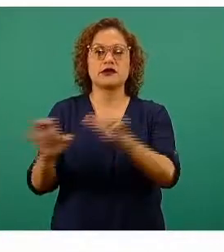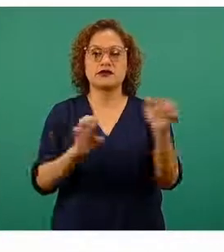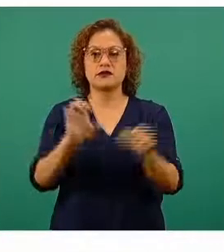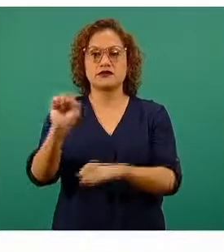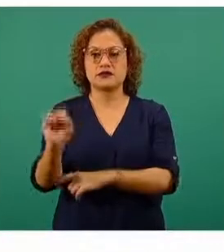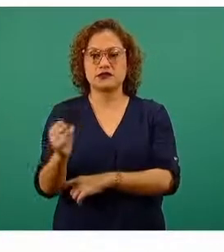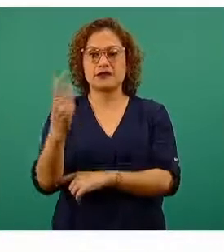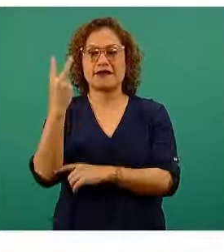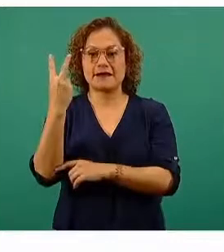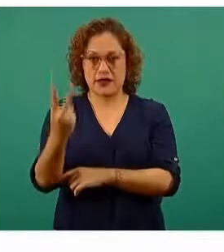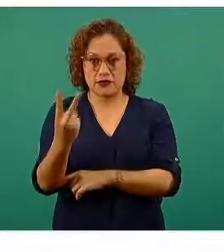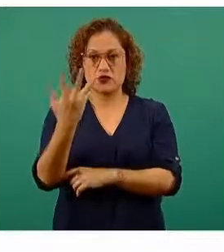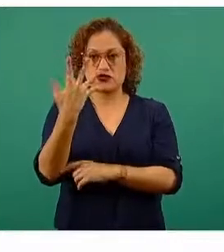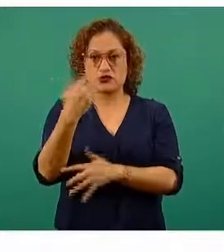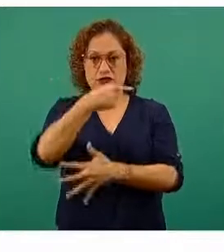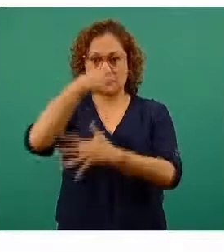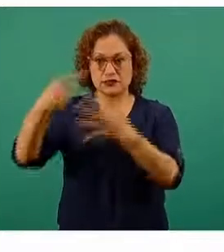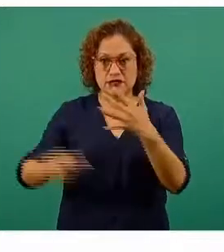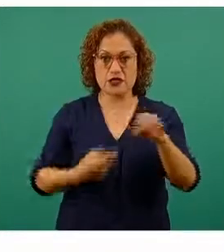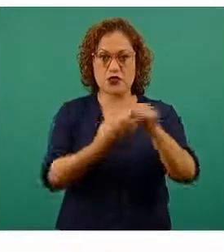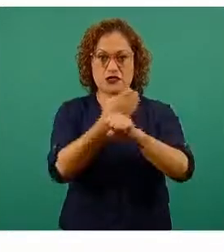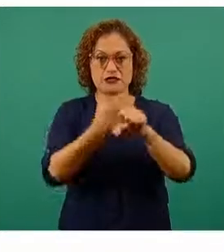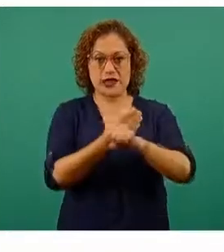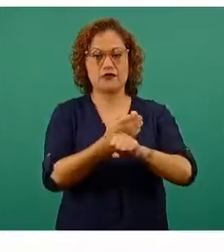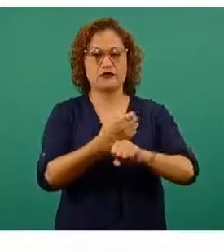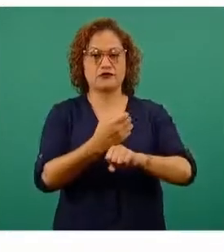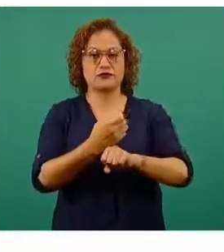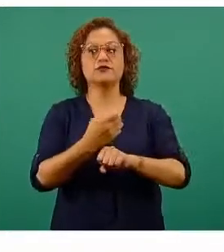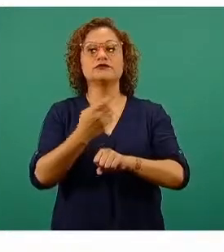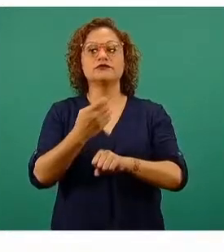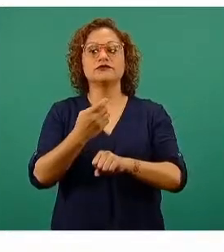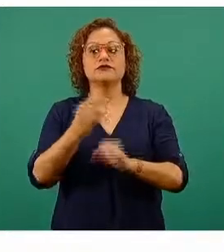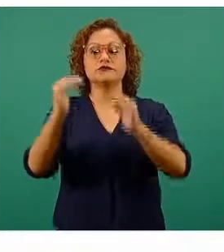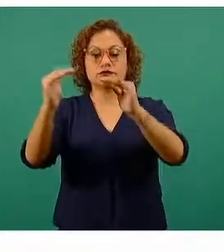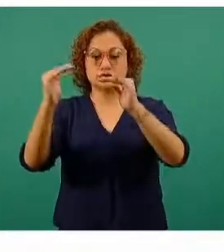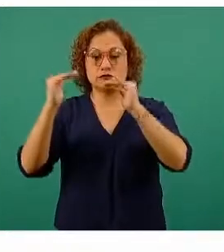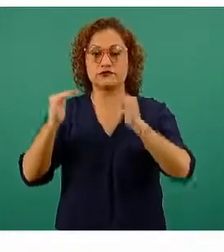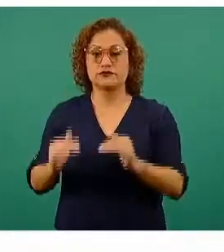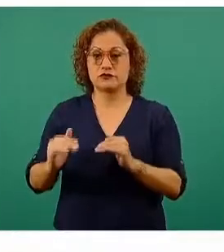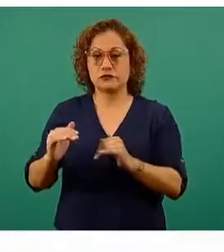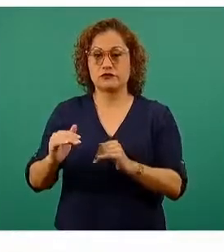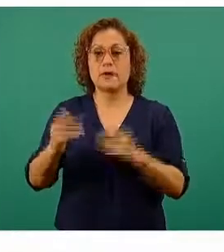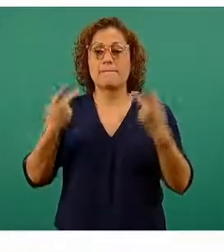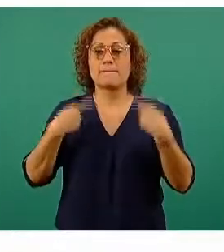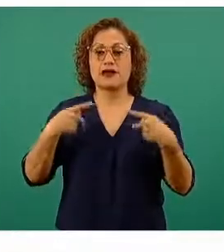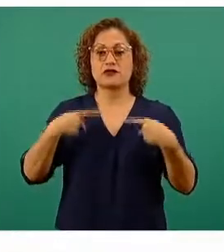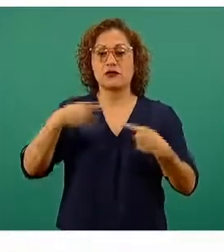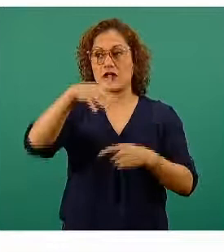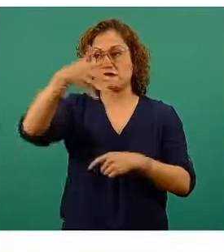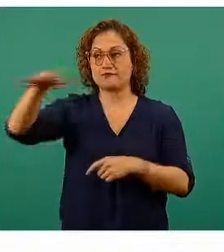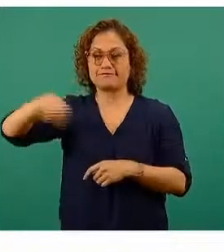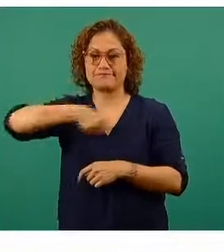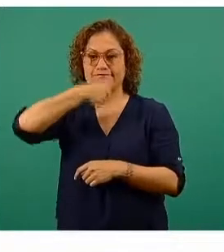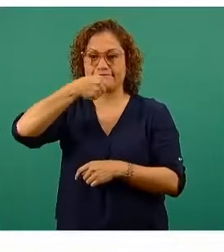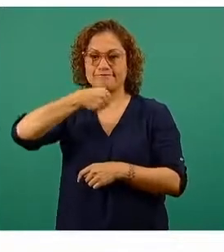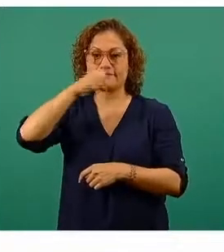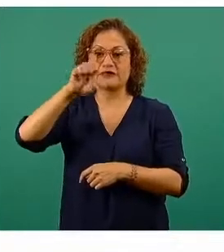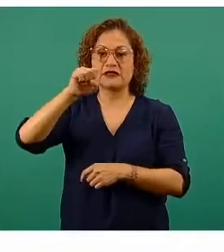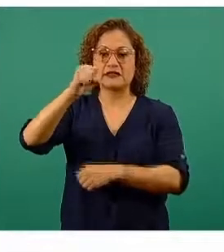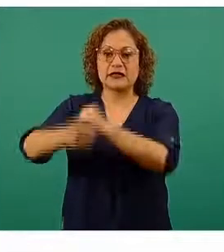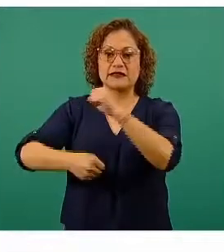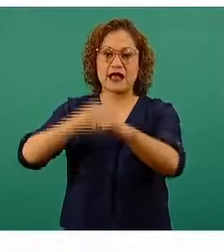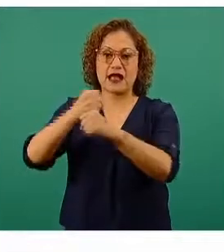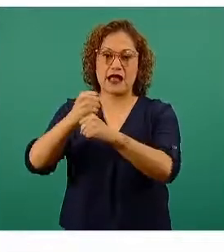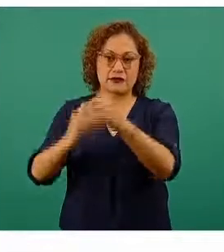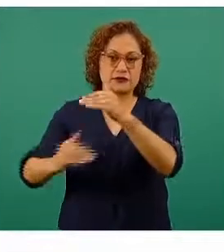112,662 de las 5 entidades federativas que mencioné. Y, por supuesto, las personas adultas mayores de 60 años en